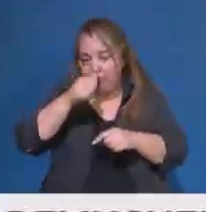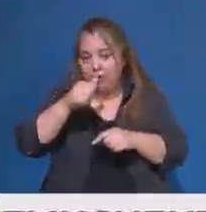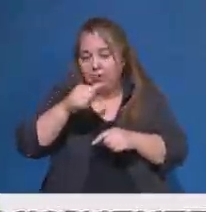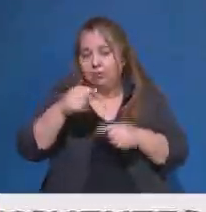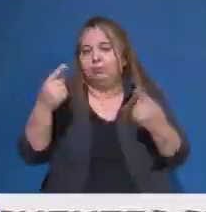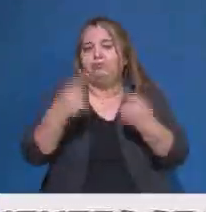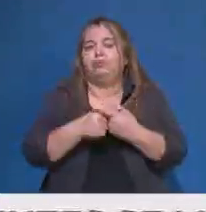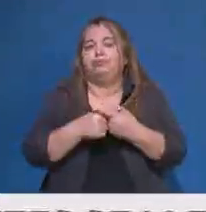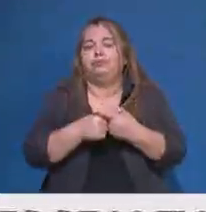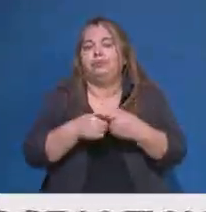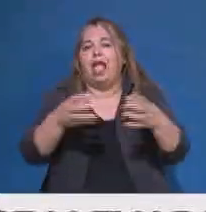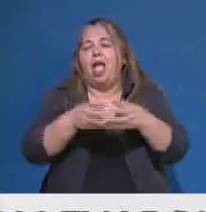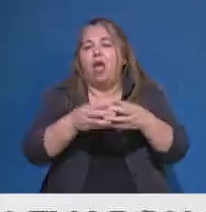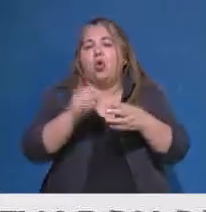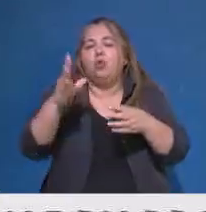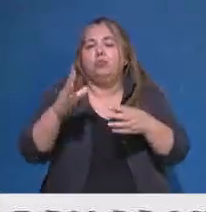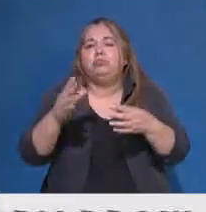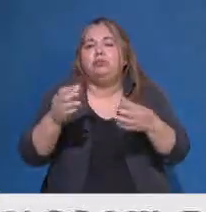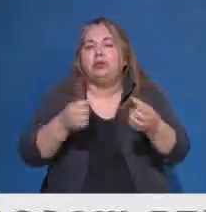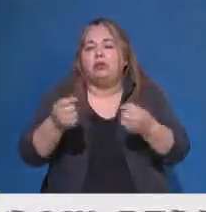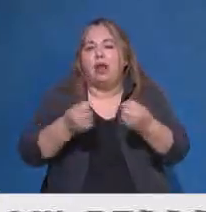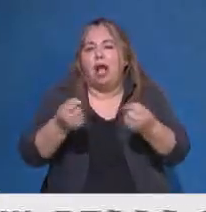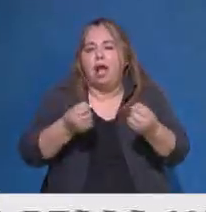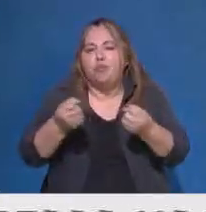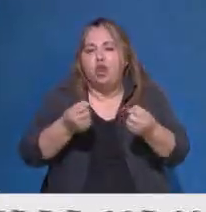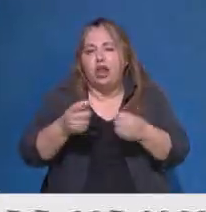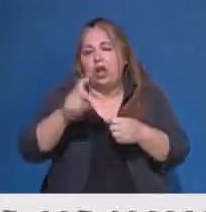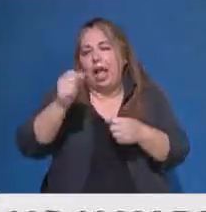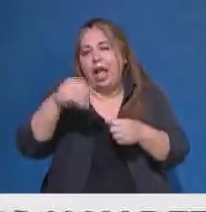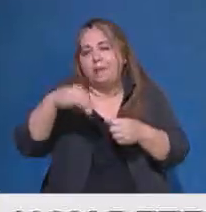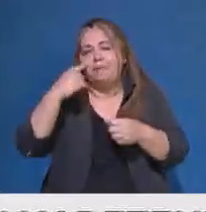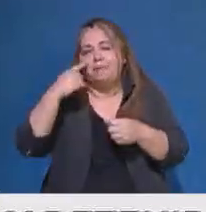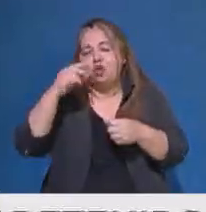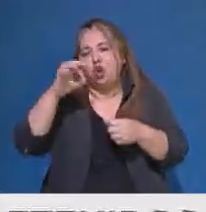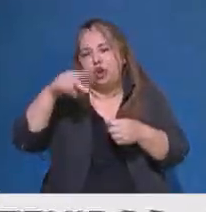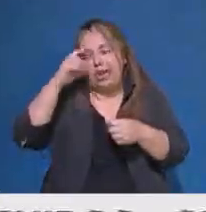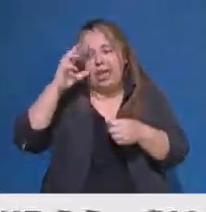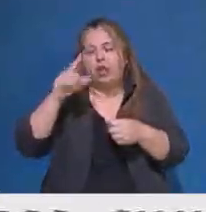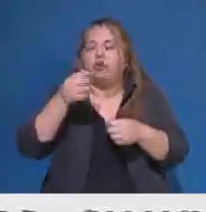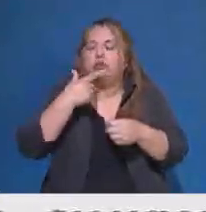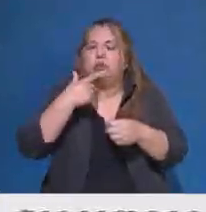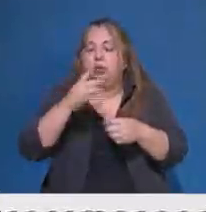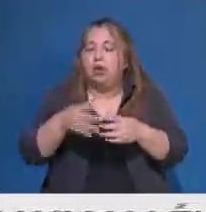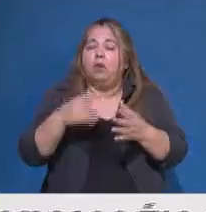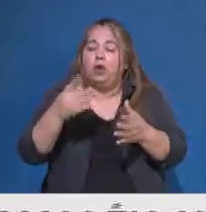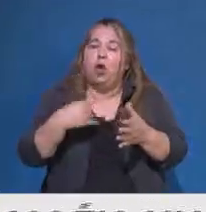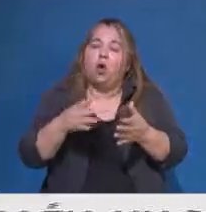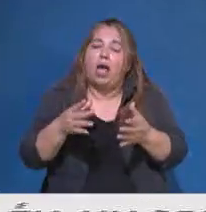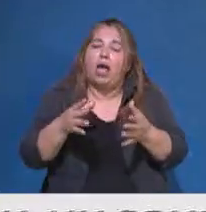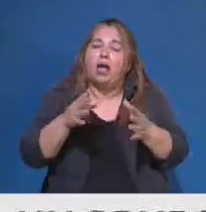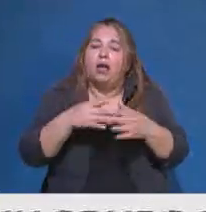a Camioneros, partido que tiene que ver justamente con uno de los punteros de este campeonato junto con Huracán Las Heras. Y uno de